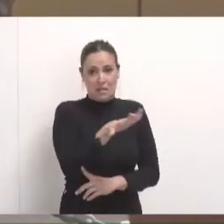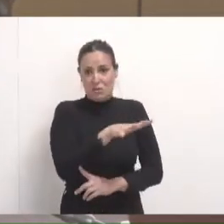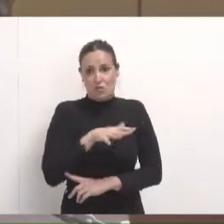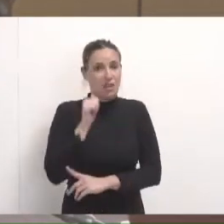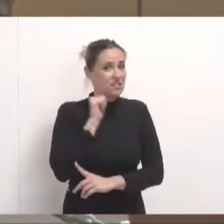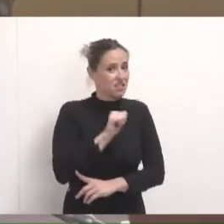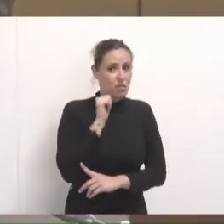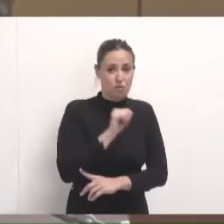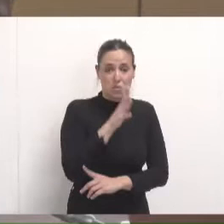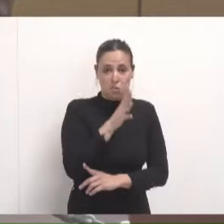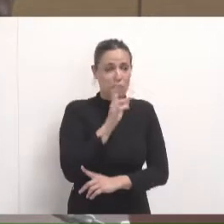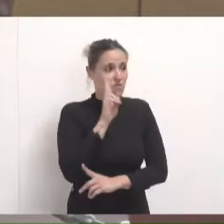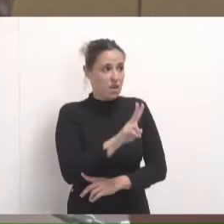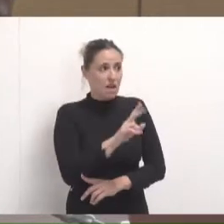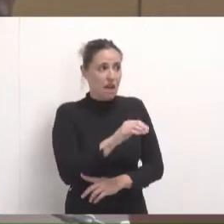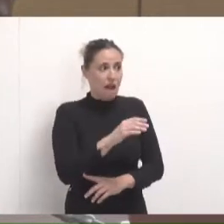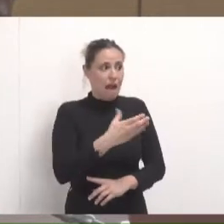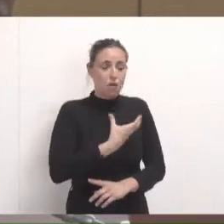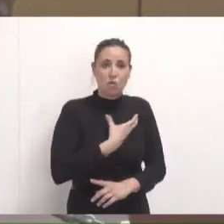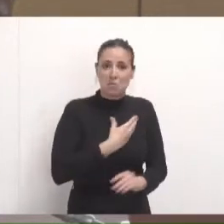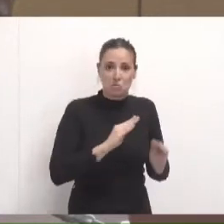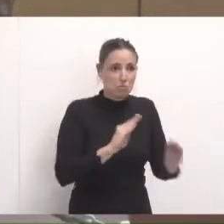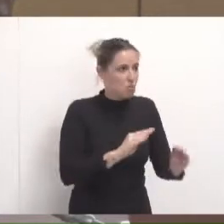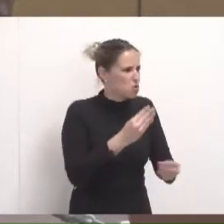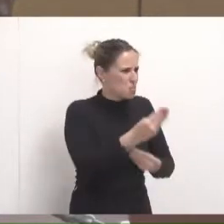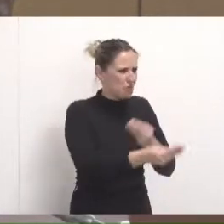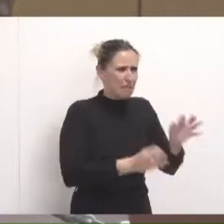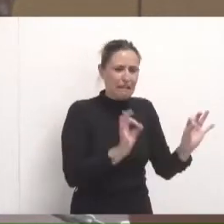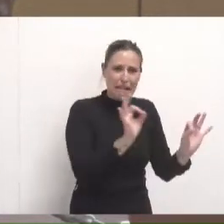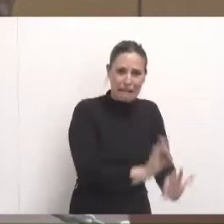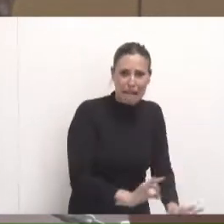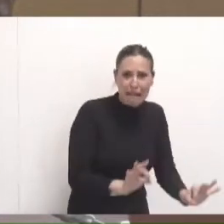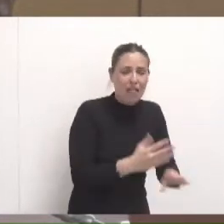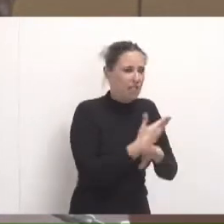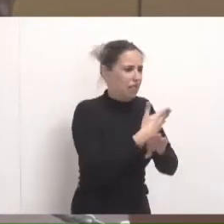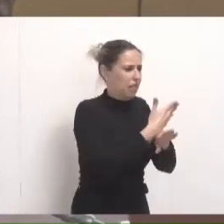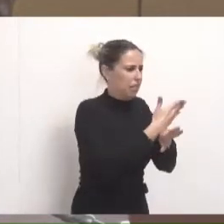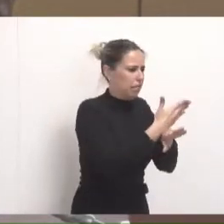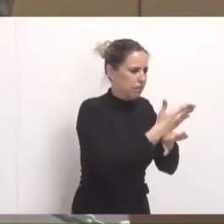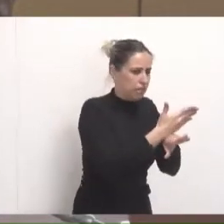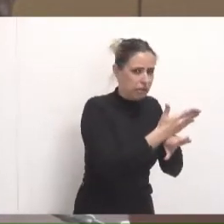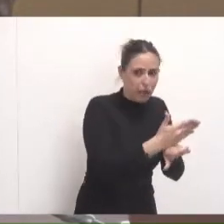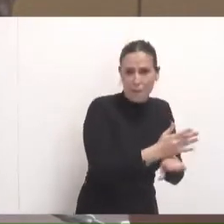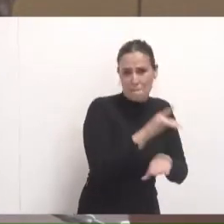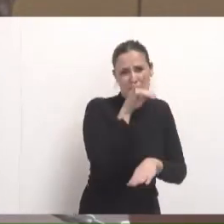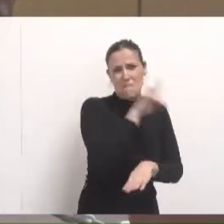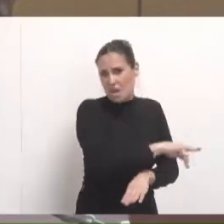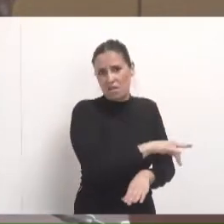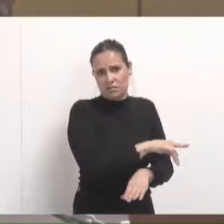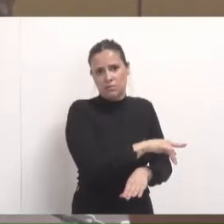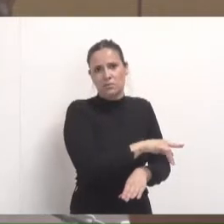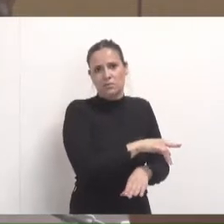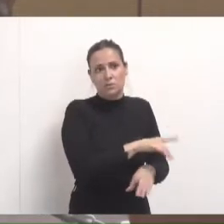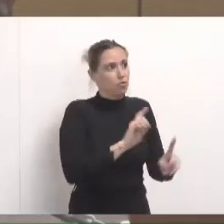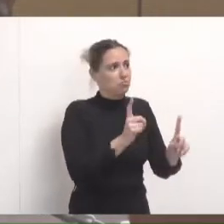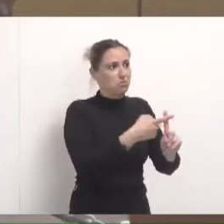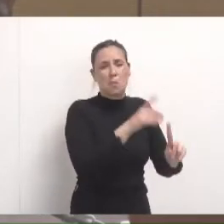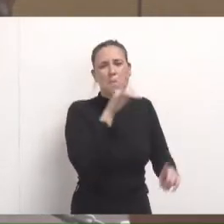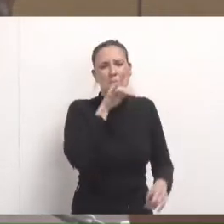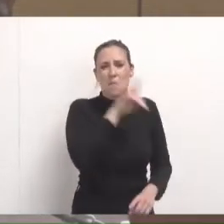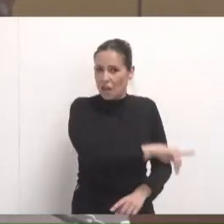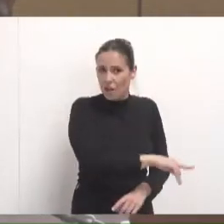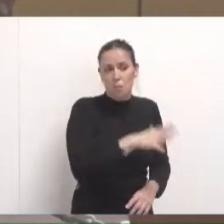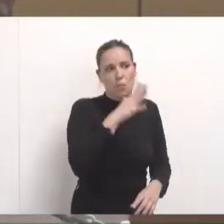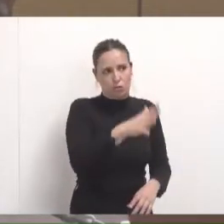propio ayuntamiento. Ha actuado tarde, mal, y realmente vemos las críticas de